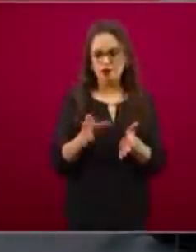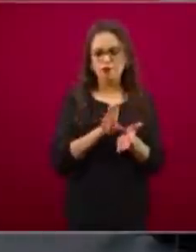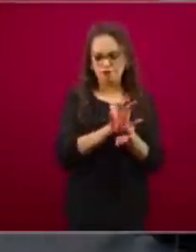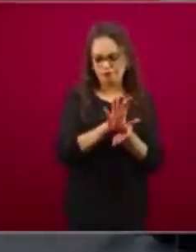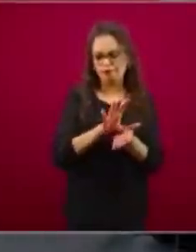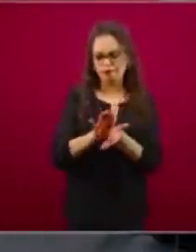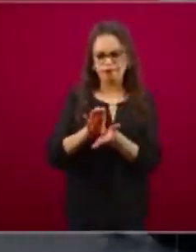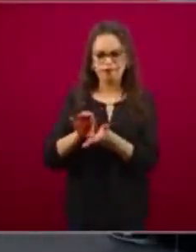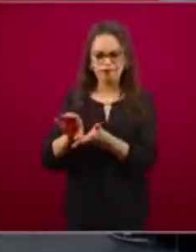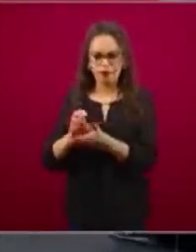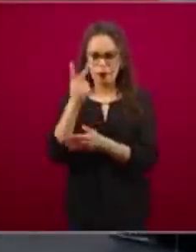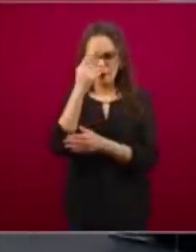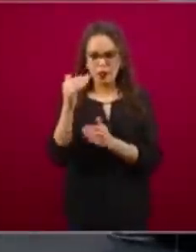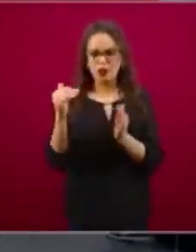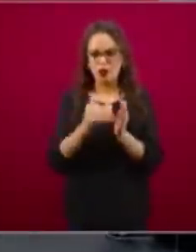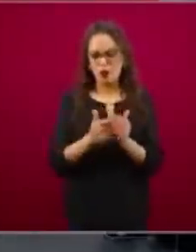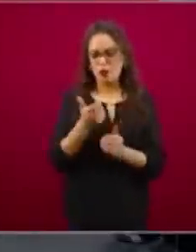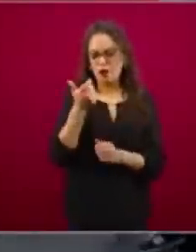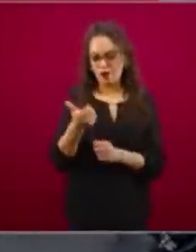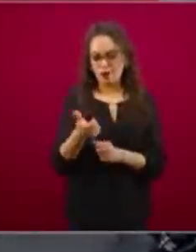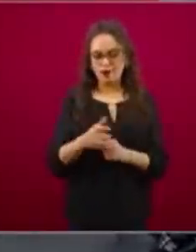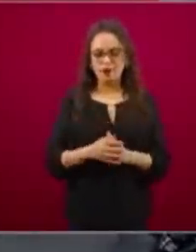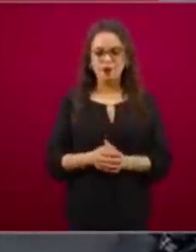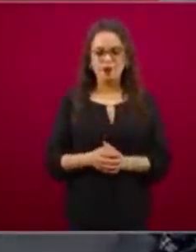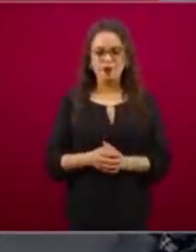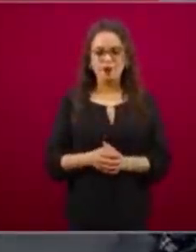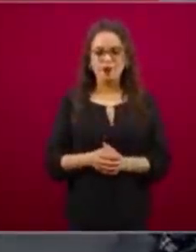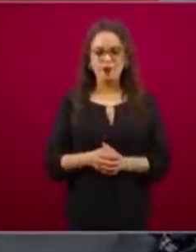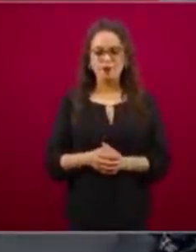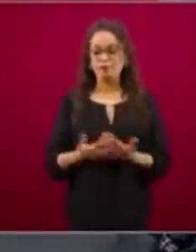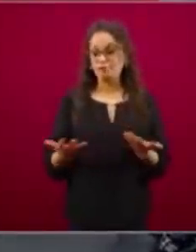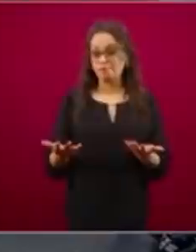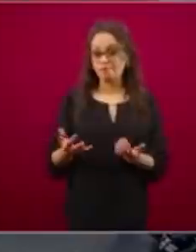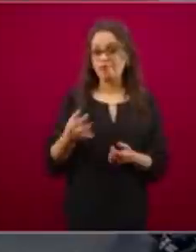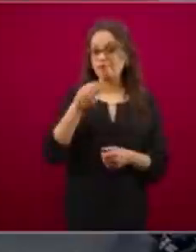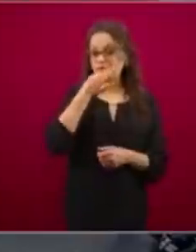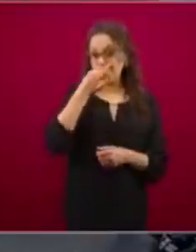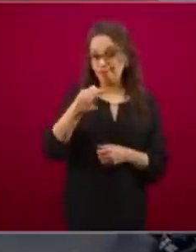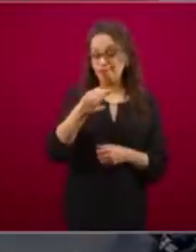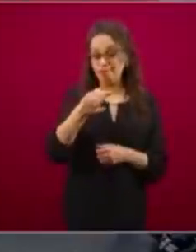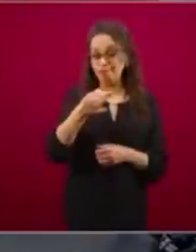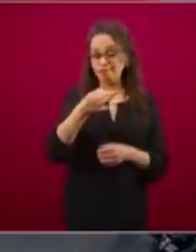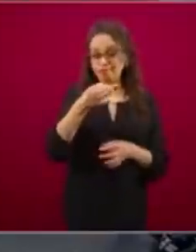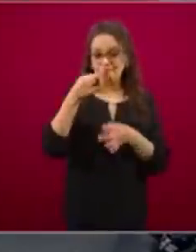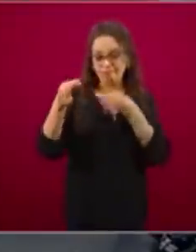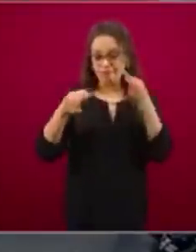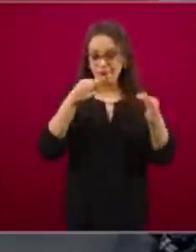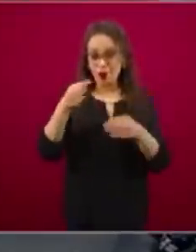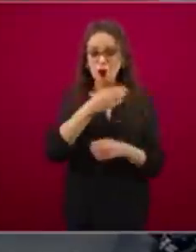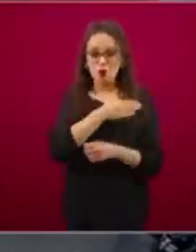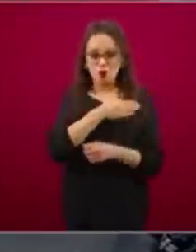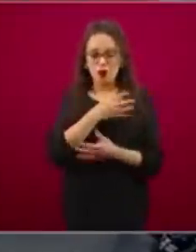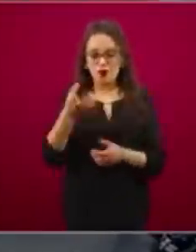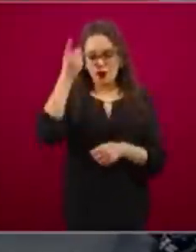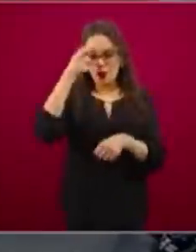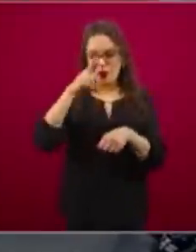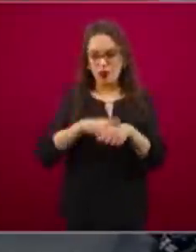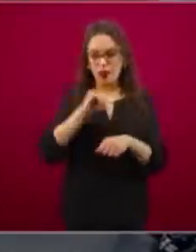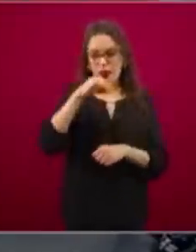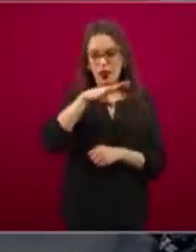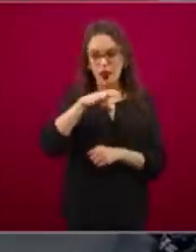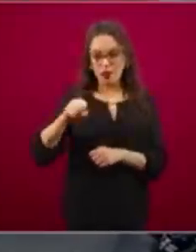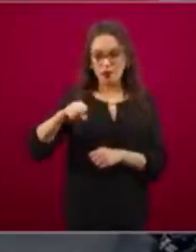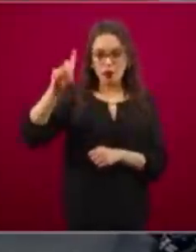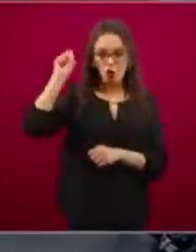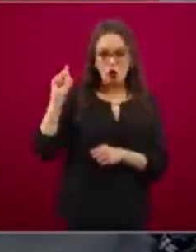cantidades de estos créditos de 25 mil pesos y aquí una muy buena noticia así como lo comentó el director del instituto mexicano del seguro social